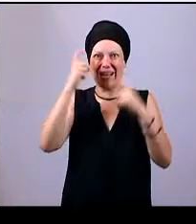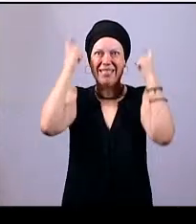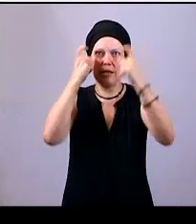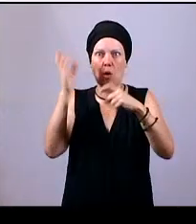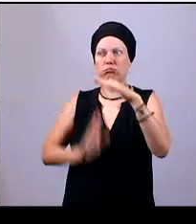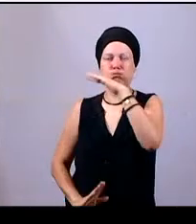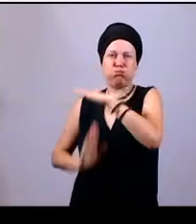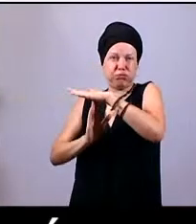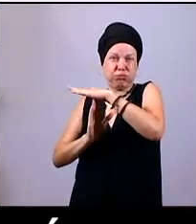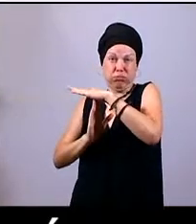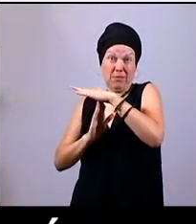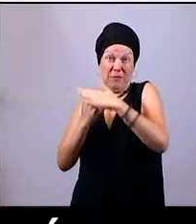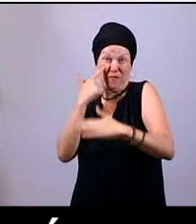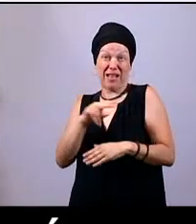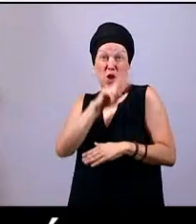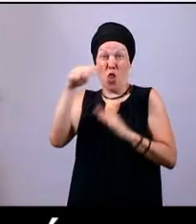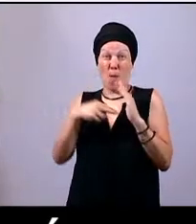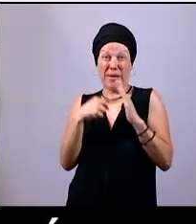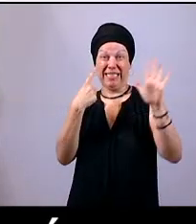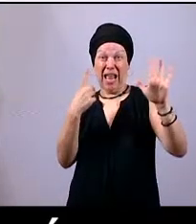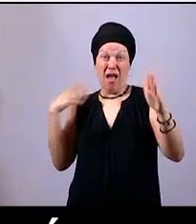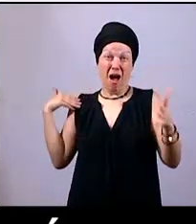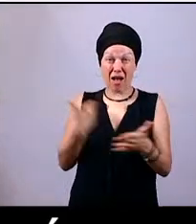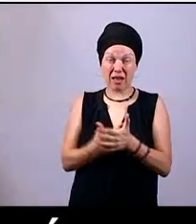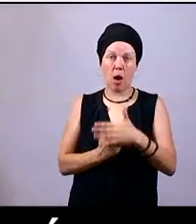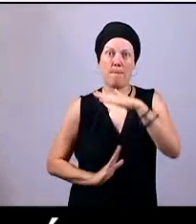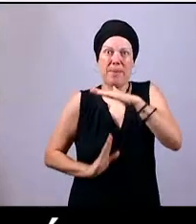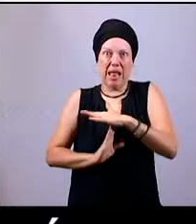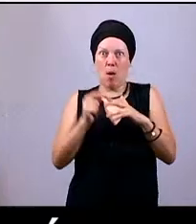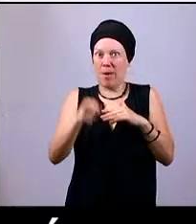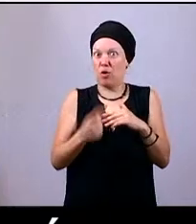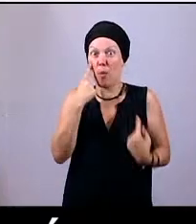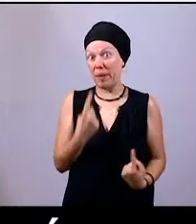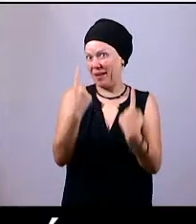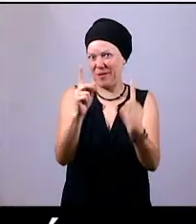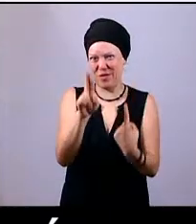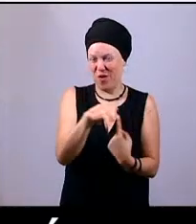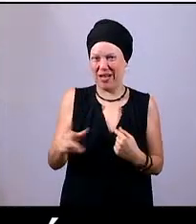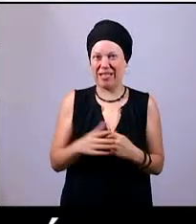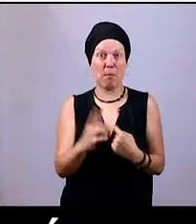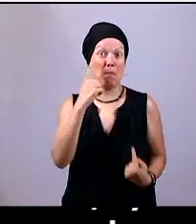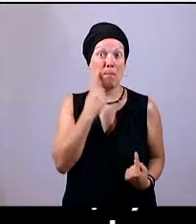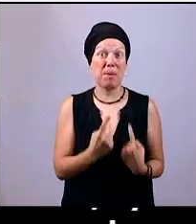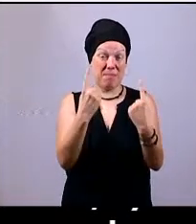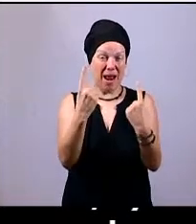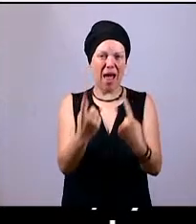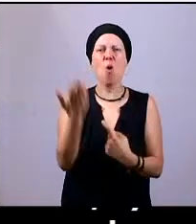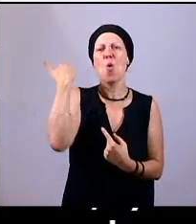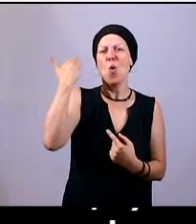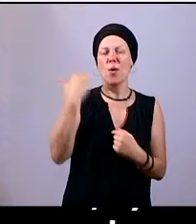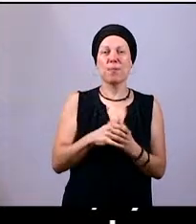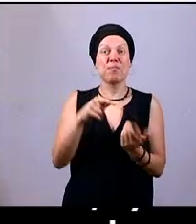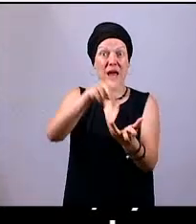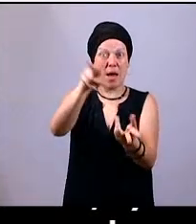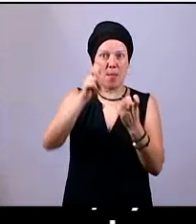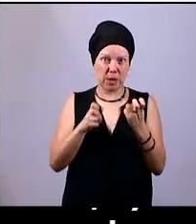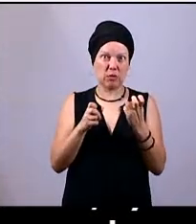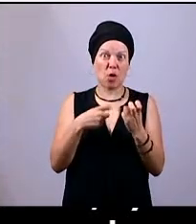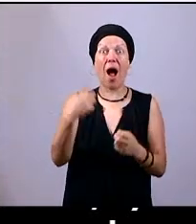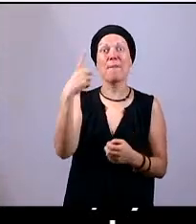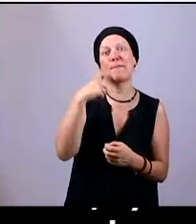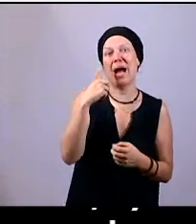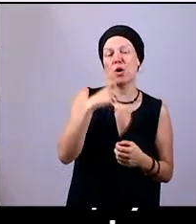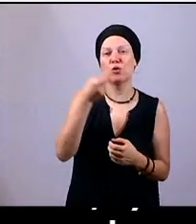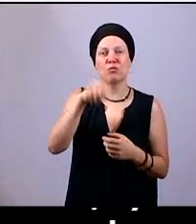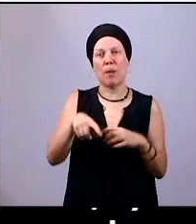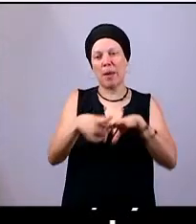parado durante todos estos años. Pero como digo, esta no es la primera. La primera fue el impuesto a la banca y su